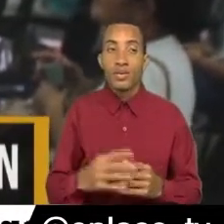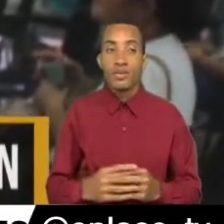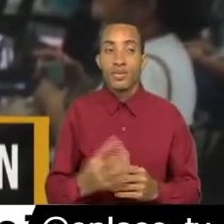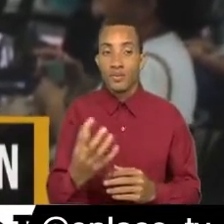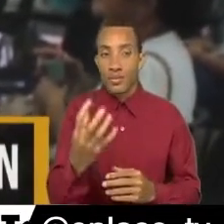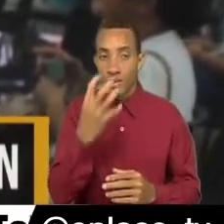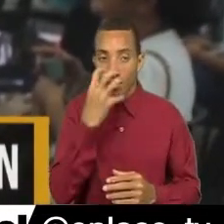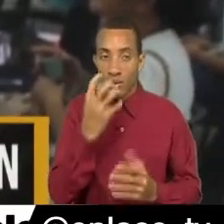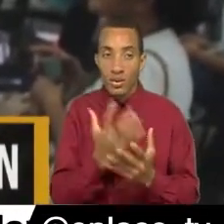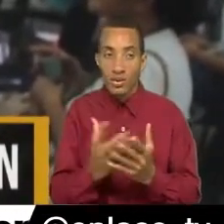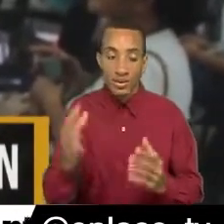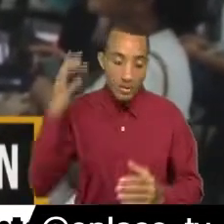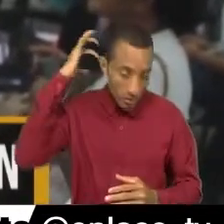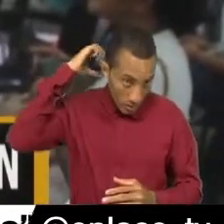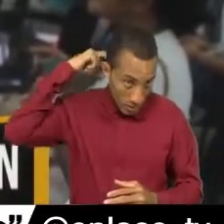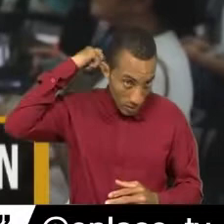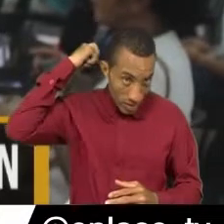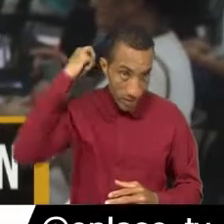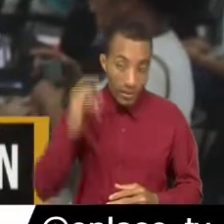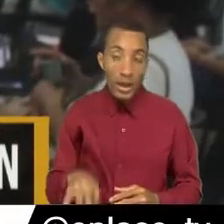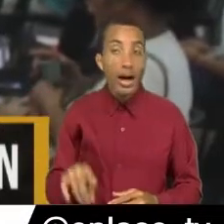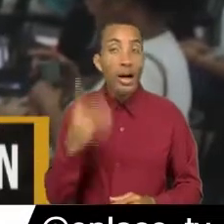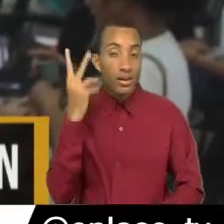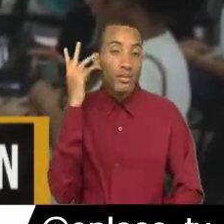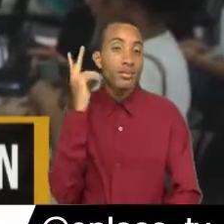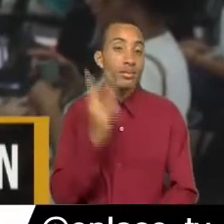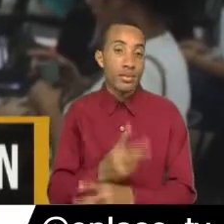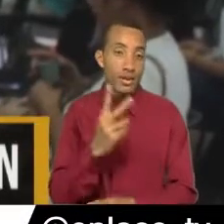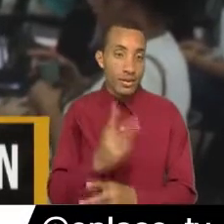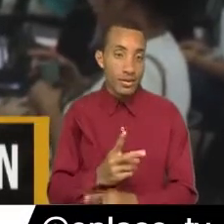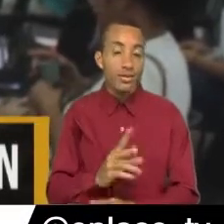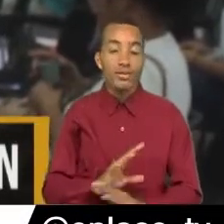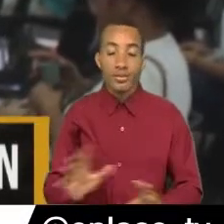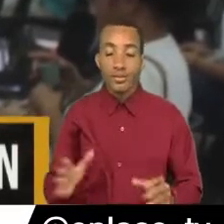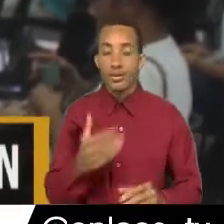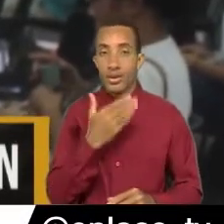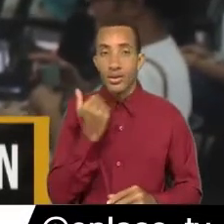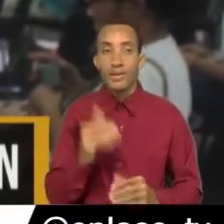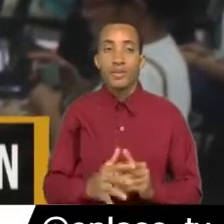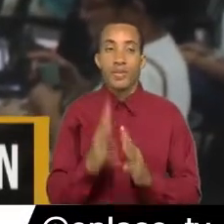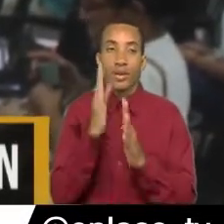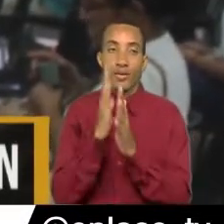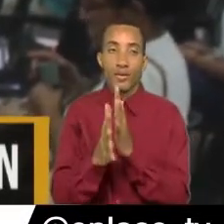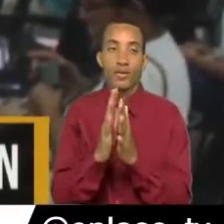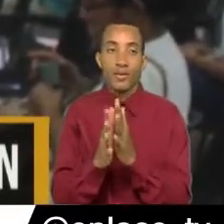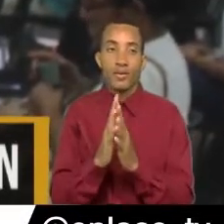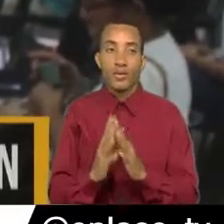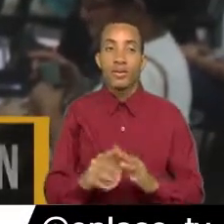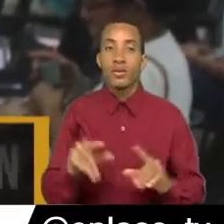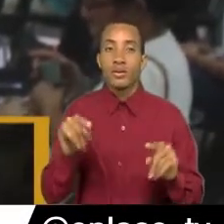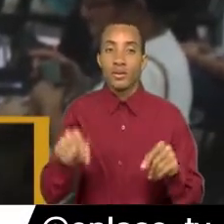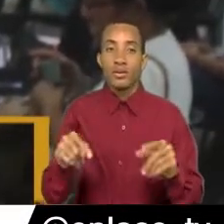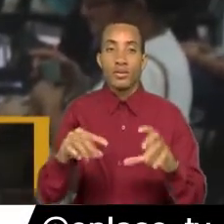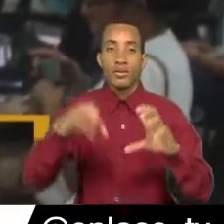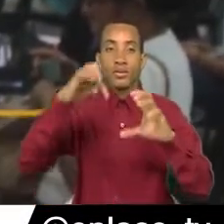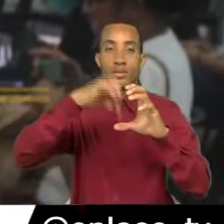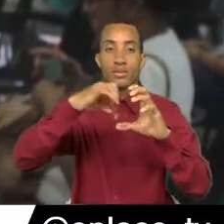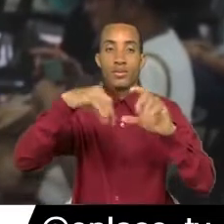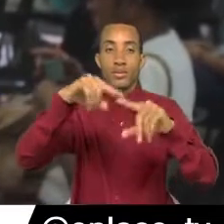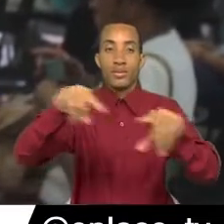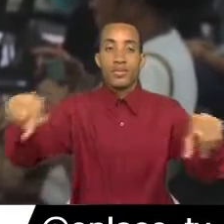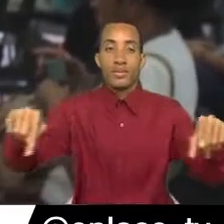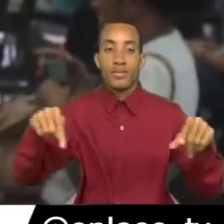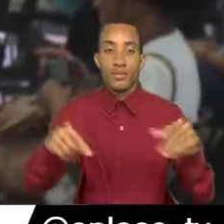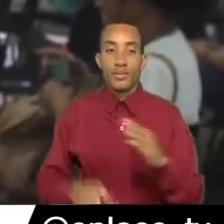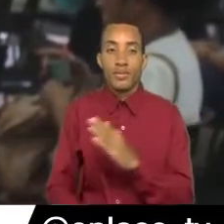respectiva correa para evitar pues algunos hechos que lamentar en la ciudadanía. La información que generamos desde aquí es el auditorio del CPC. Continúen ustedes con